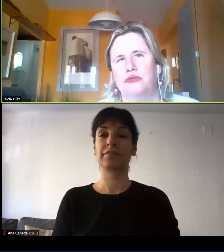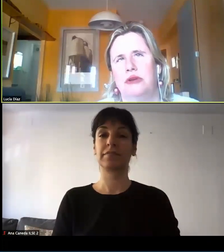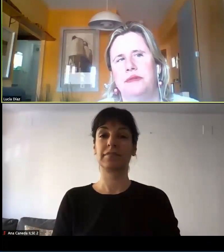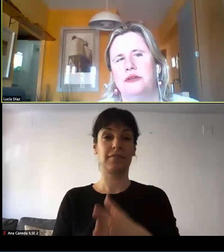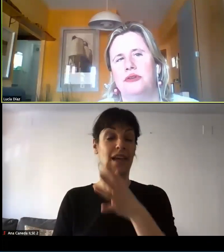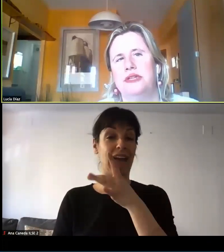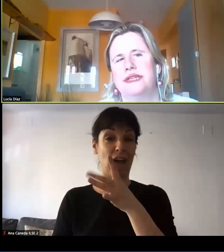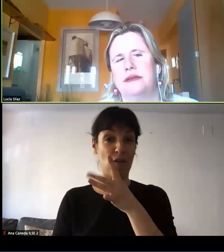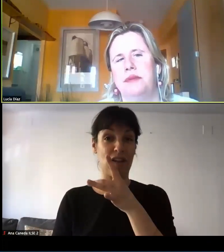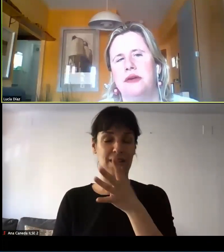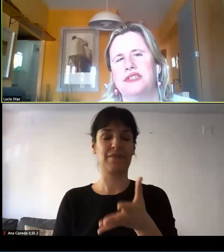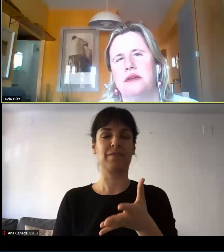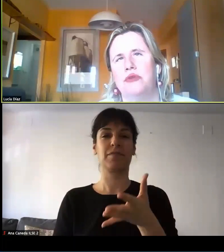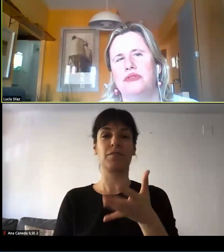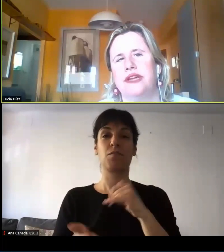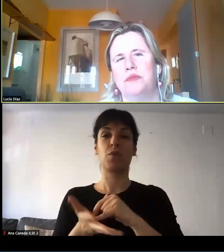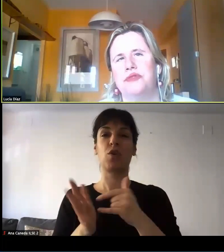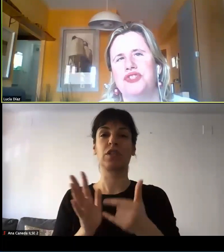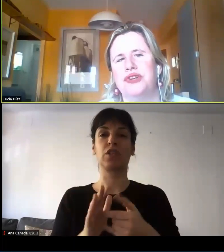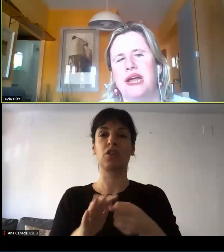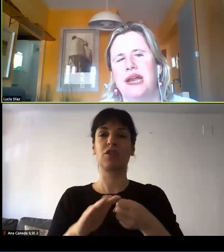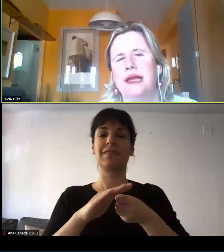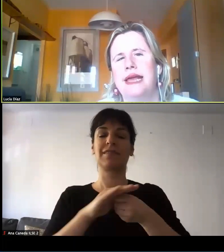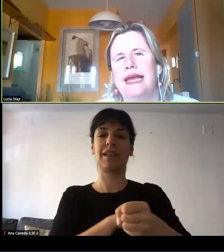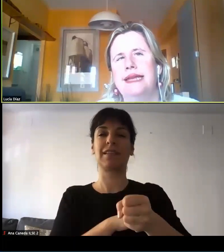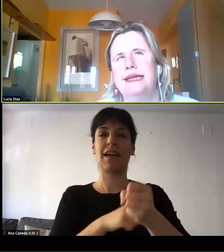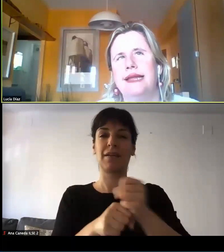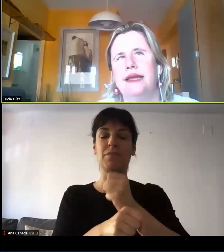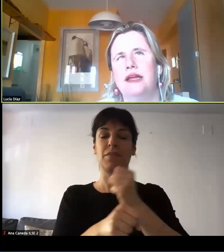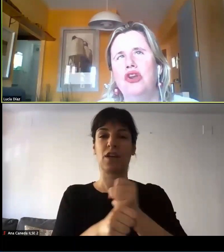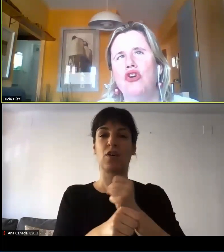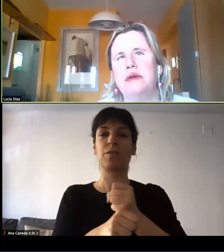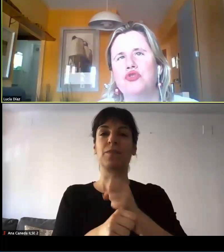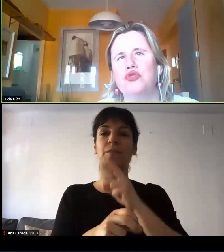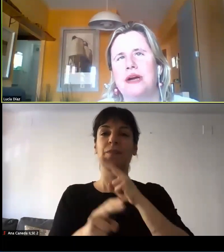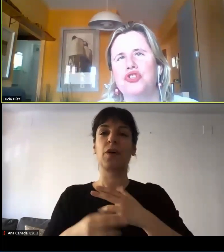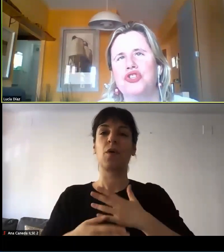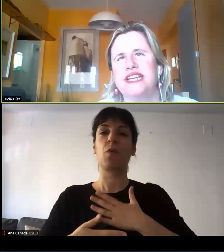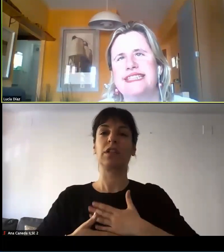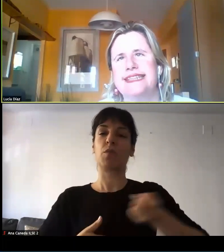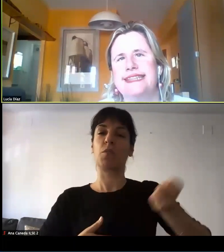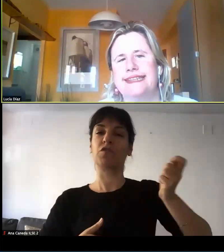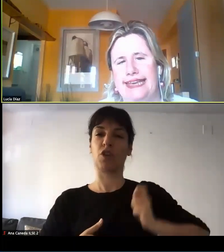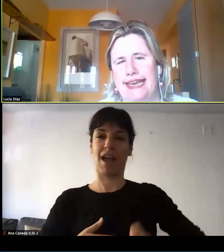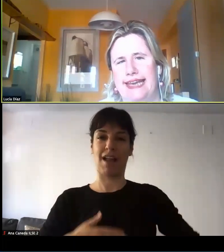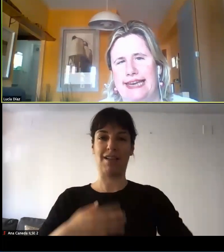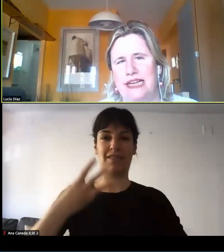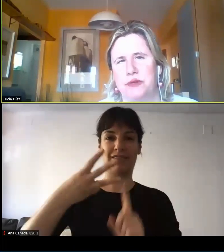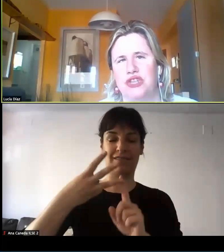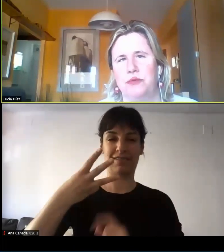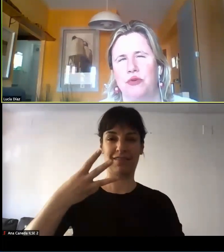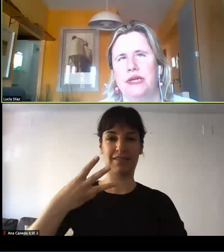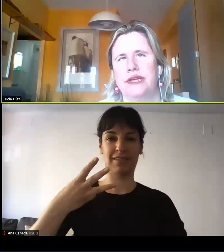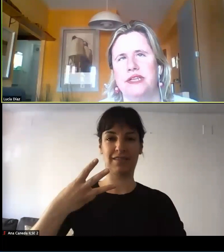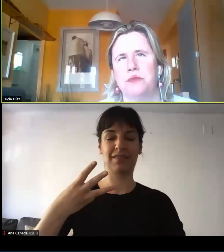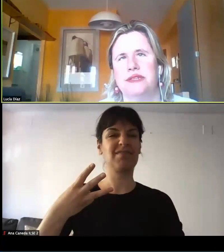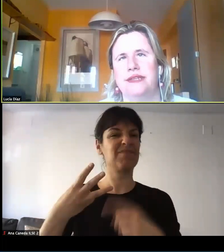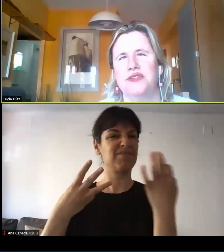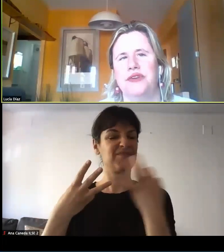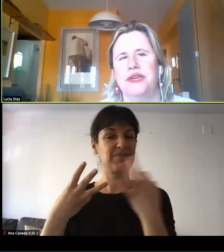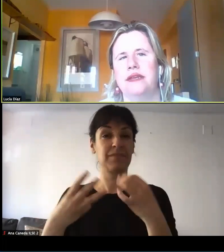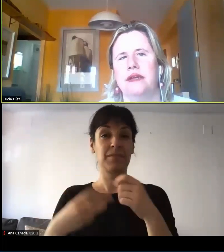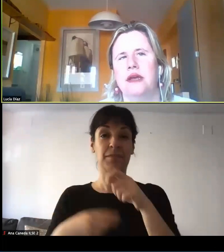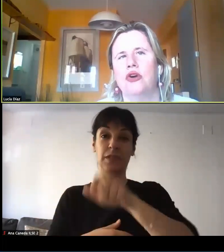proyecto actualmente con Inserta Empleo, que es el voluntariado profesional, en el que lo que buscamos es que las personas voluntarias